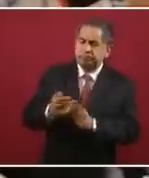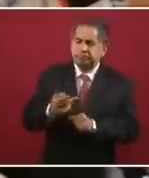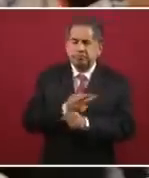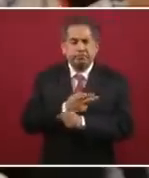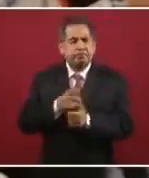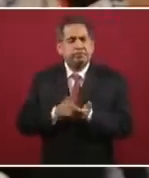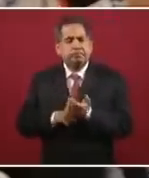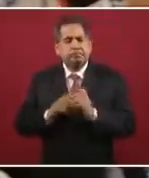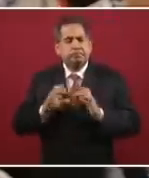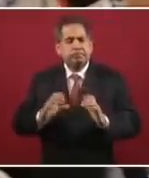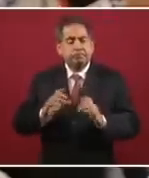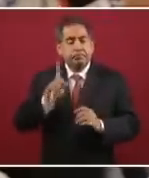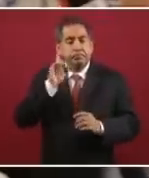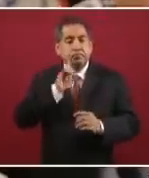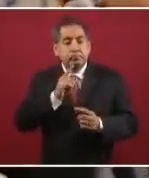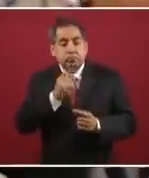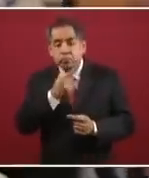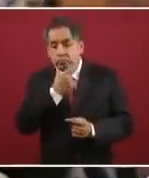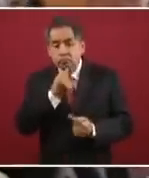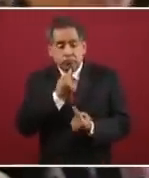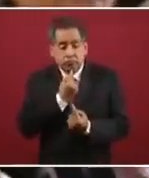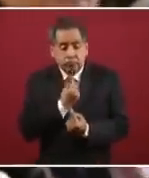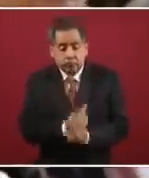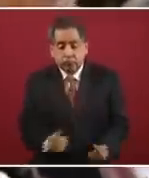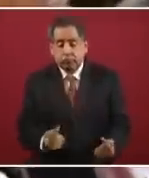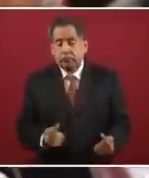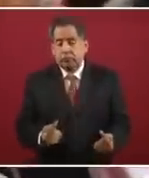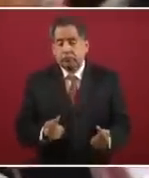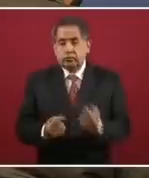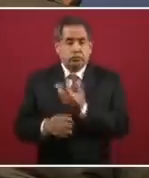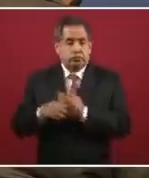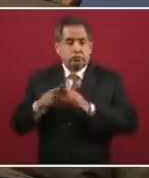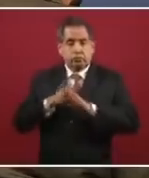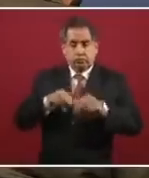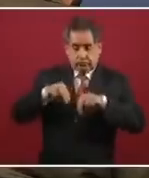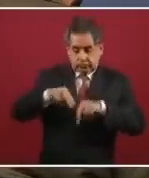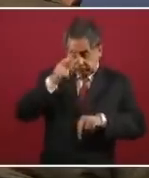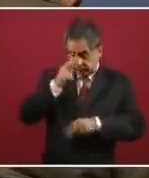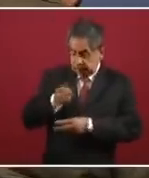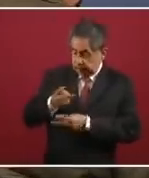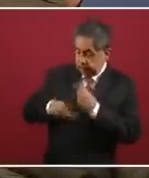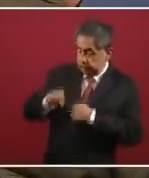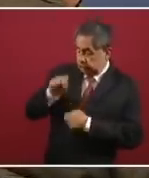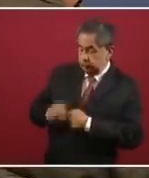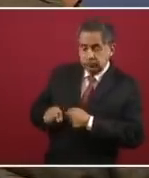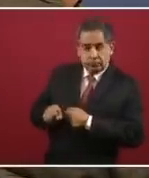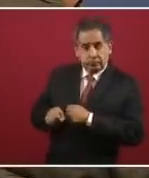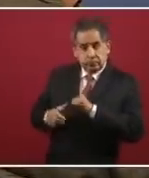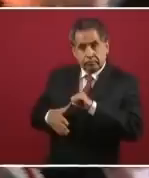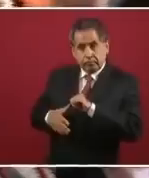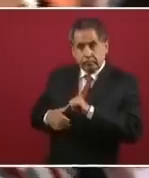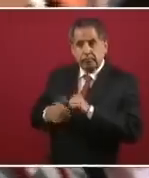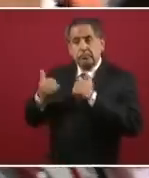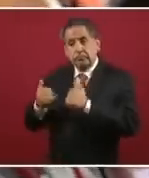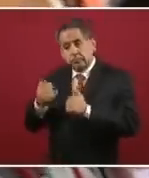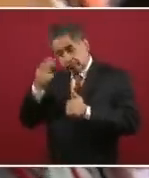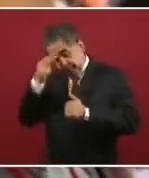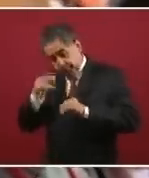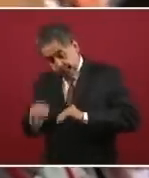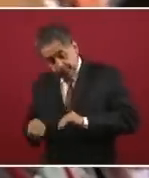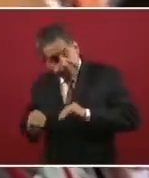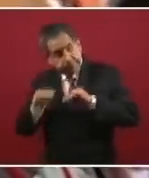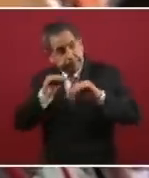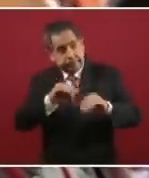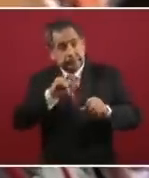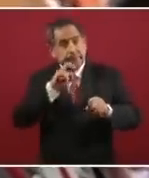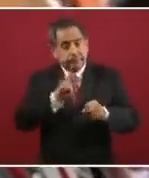y la protección de los niños migrantes que se encuentran en México, que vienen de Sudamérica, y de los niños mexicanos que están migrando o